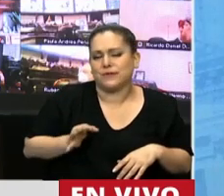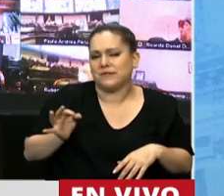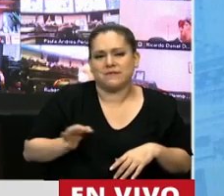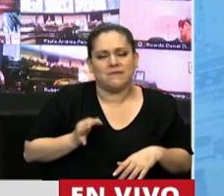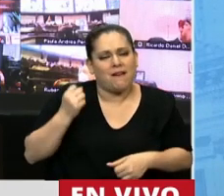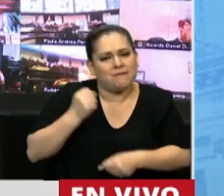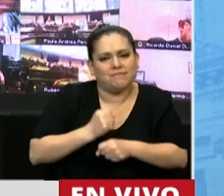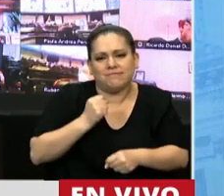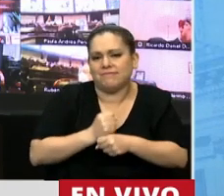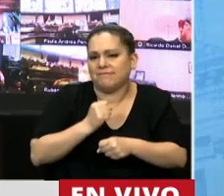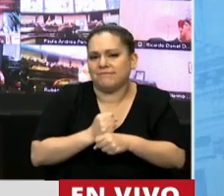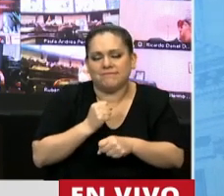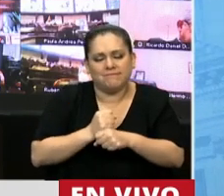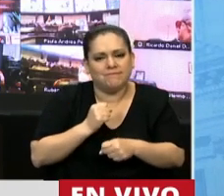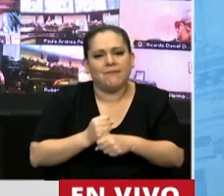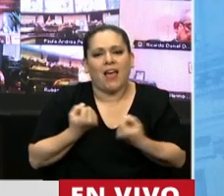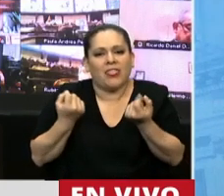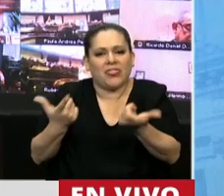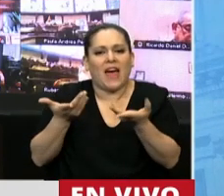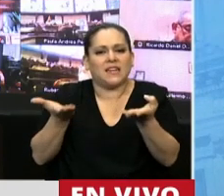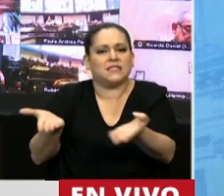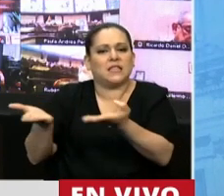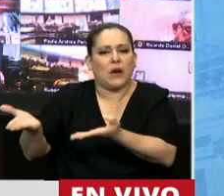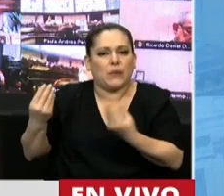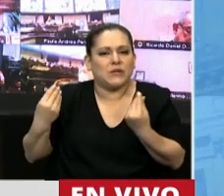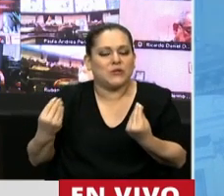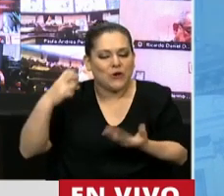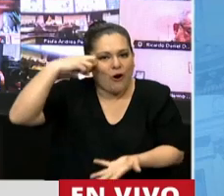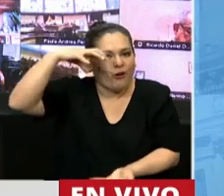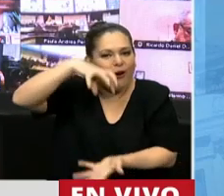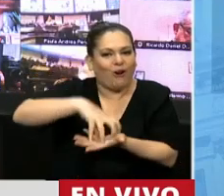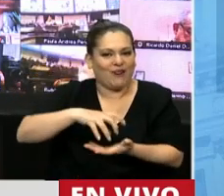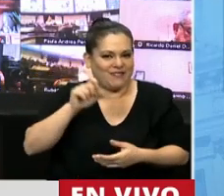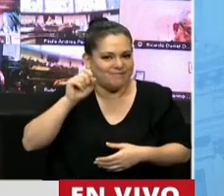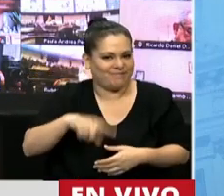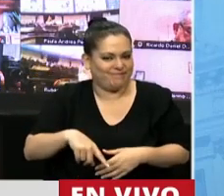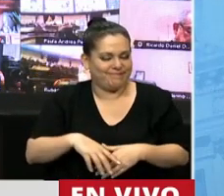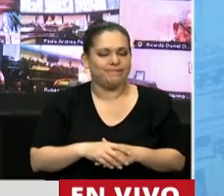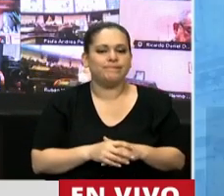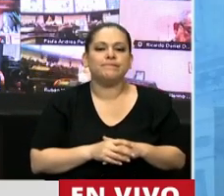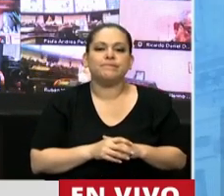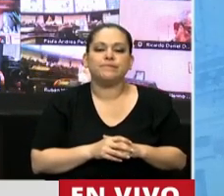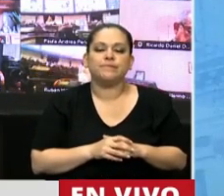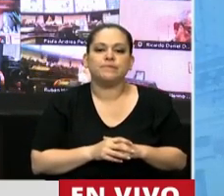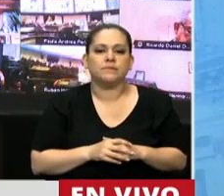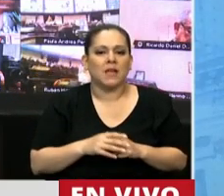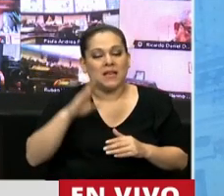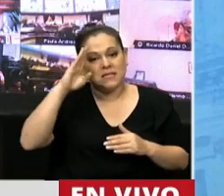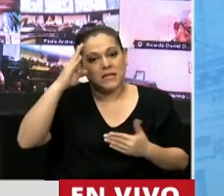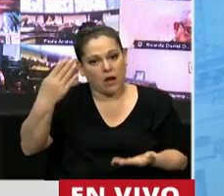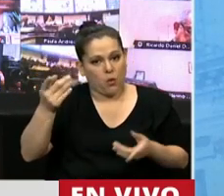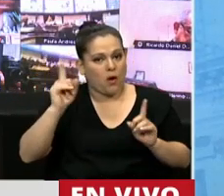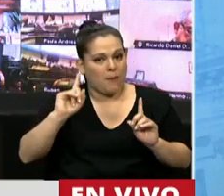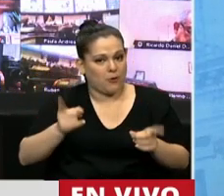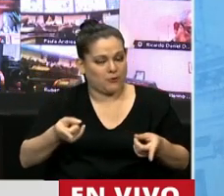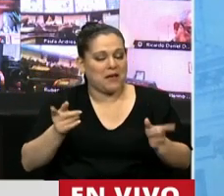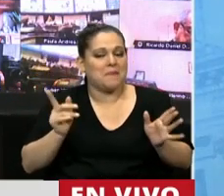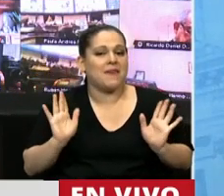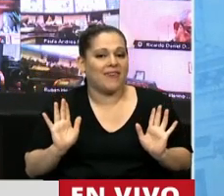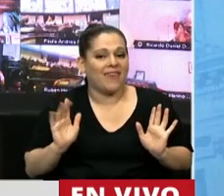este enorme compromiso de brindar servicios en esta casa legislativa saludamos que